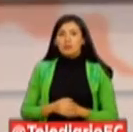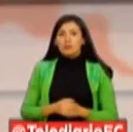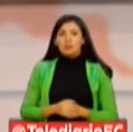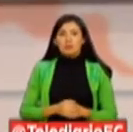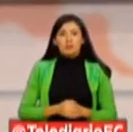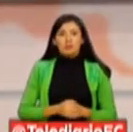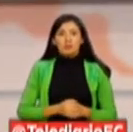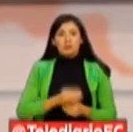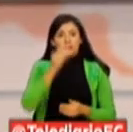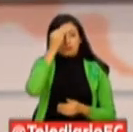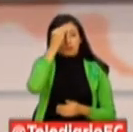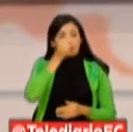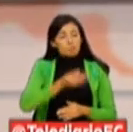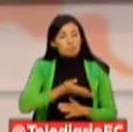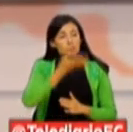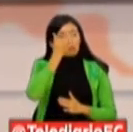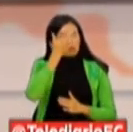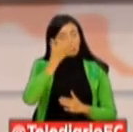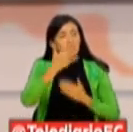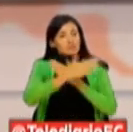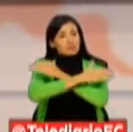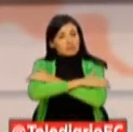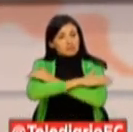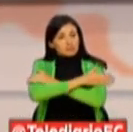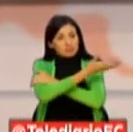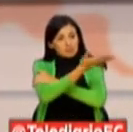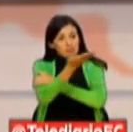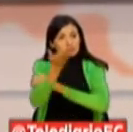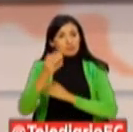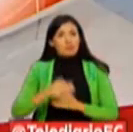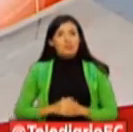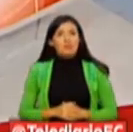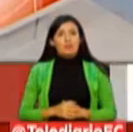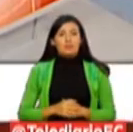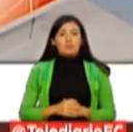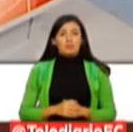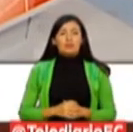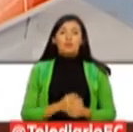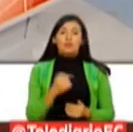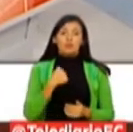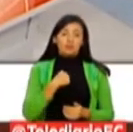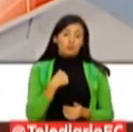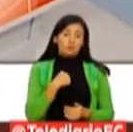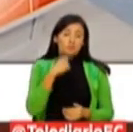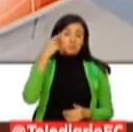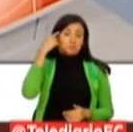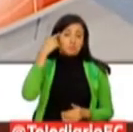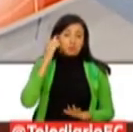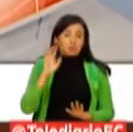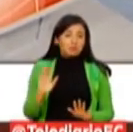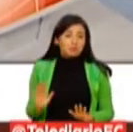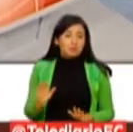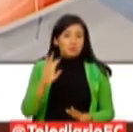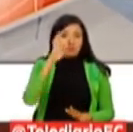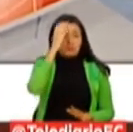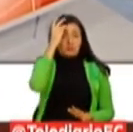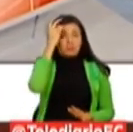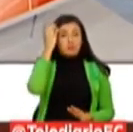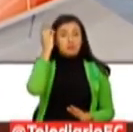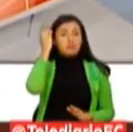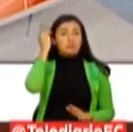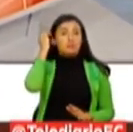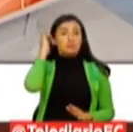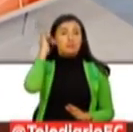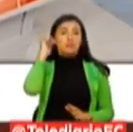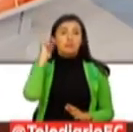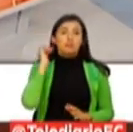un saludo para usted y para los televidentes. Bueno, yo creo que hay mucha palabrería